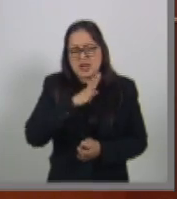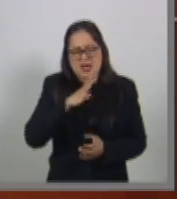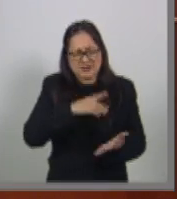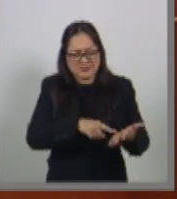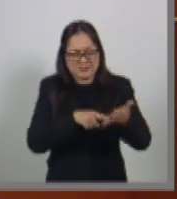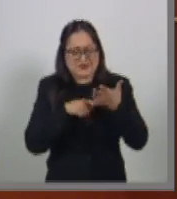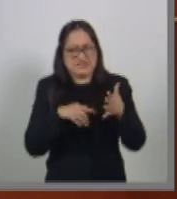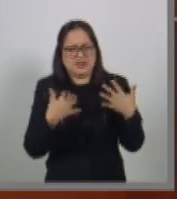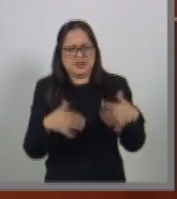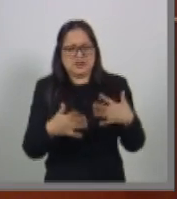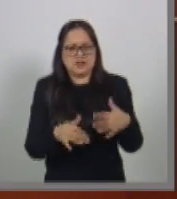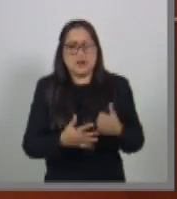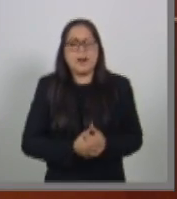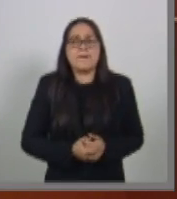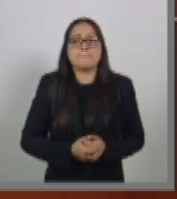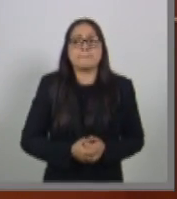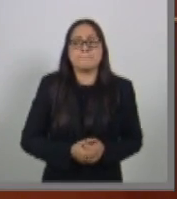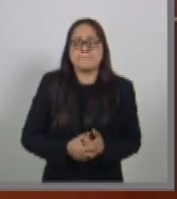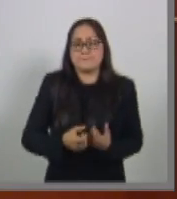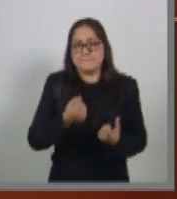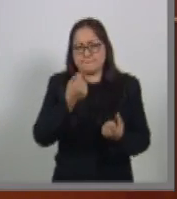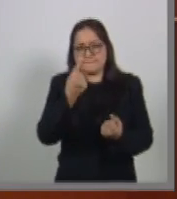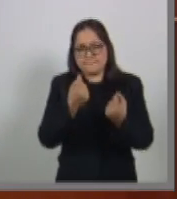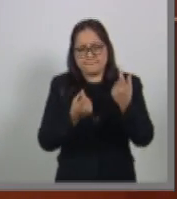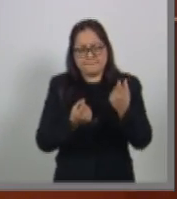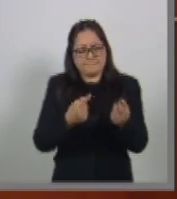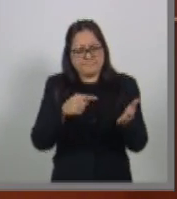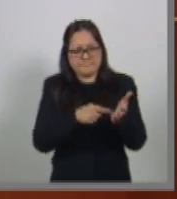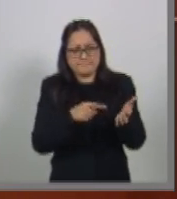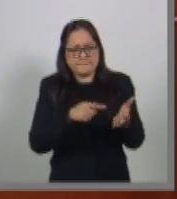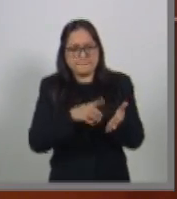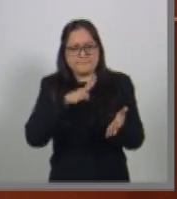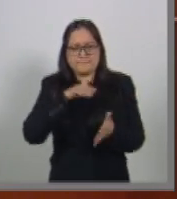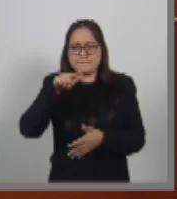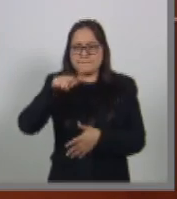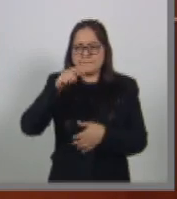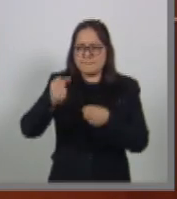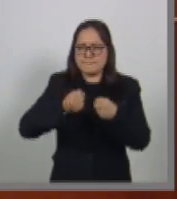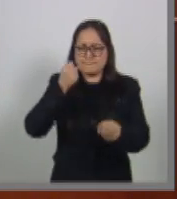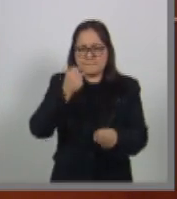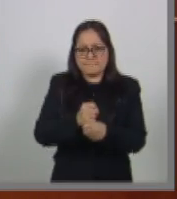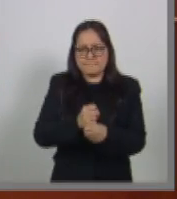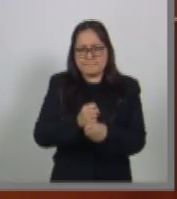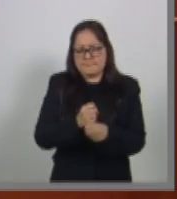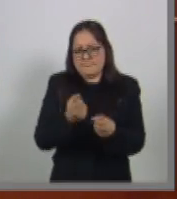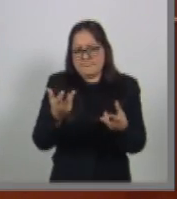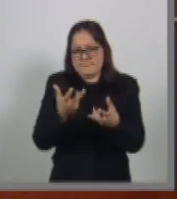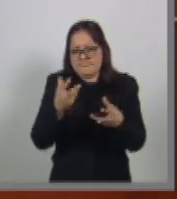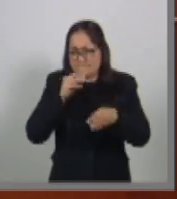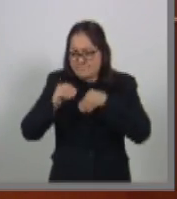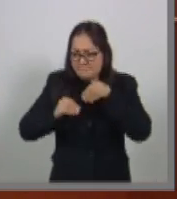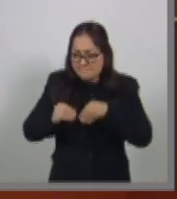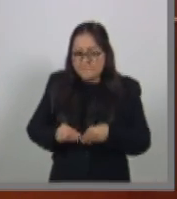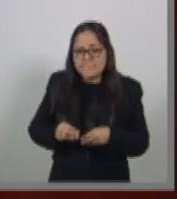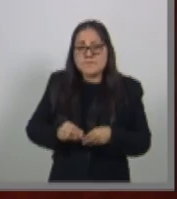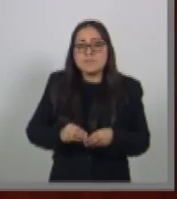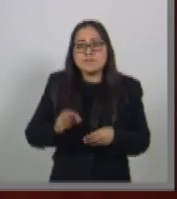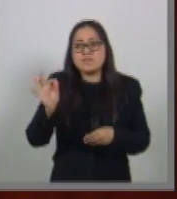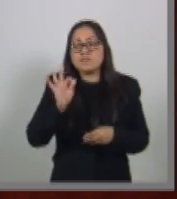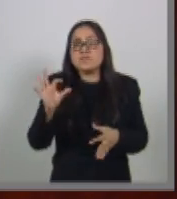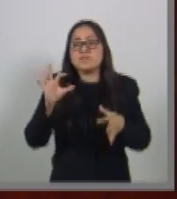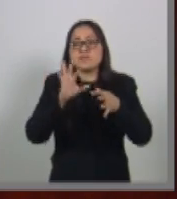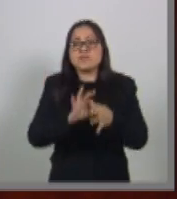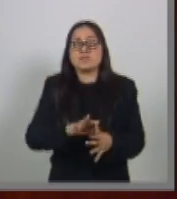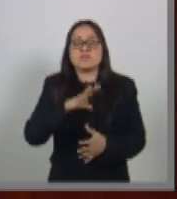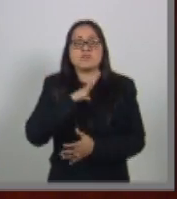atención. Algunas de estas tienen más de 17 años de haber sido elaboradas. Entre ellas,